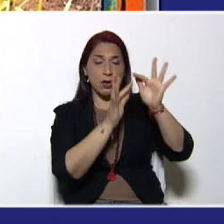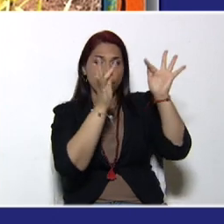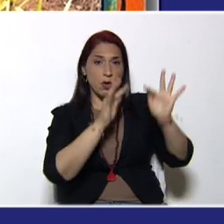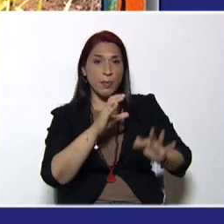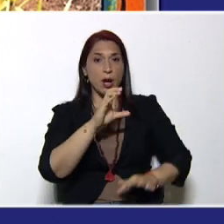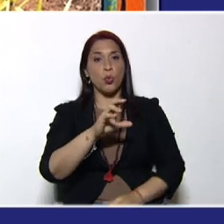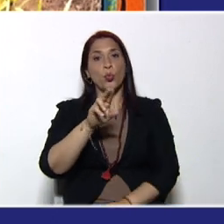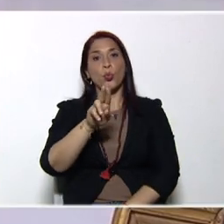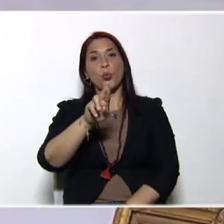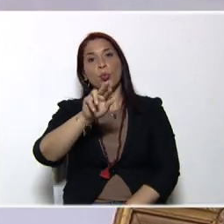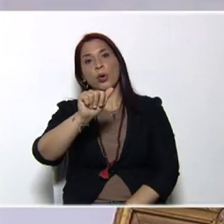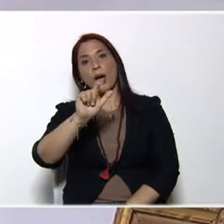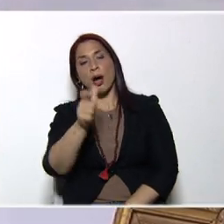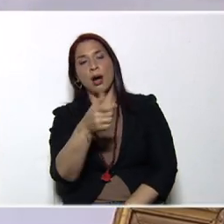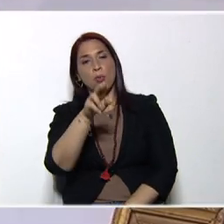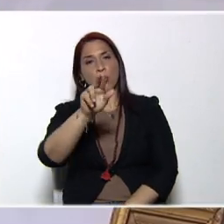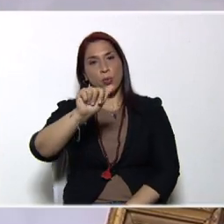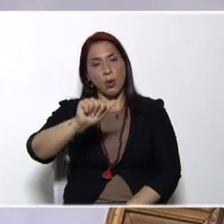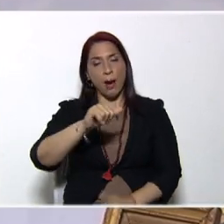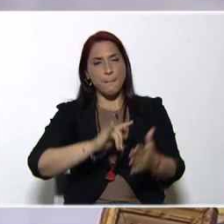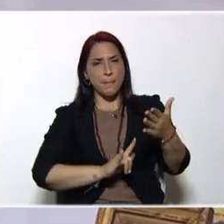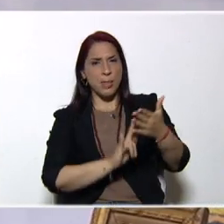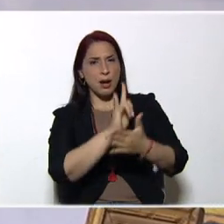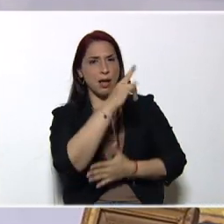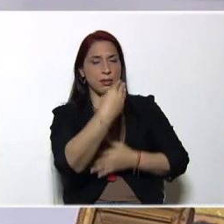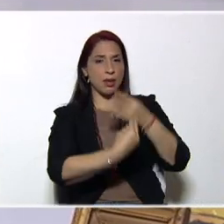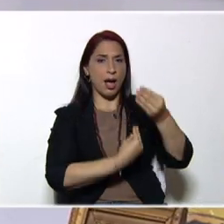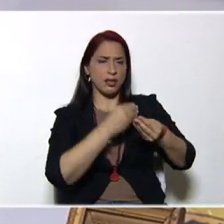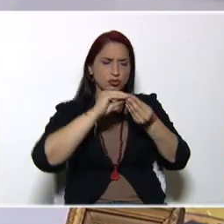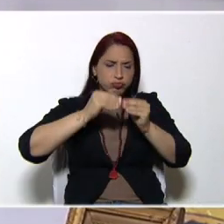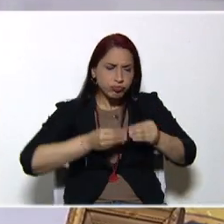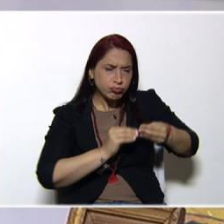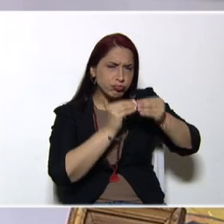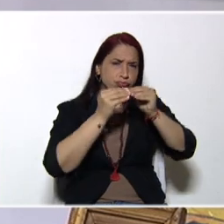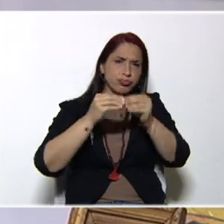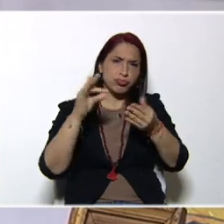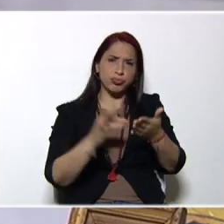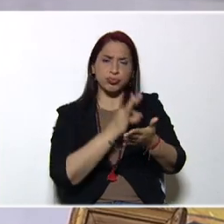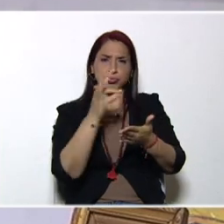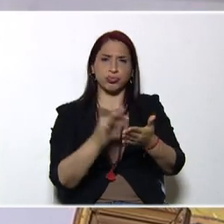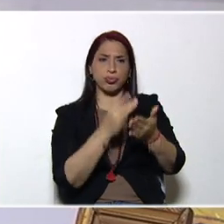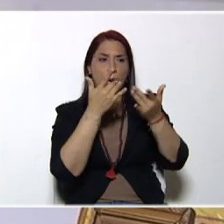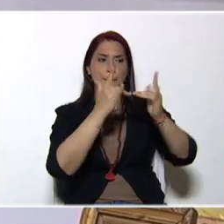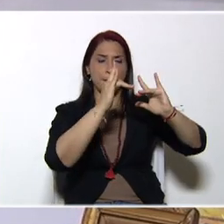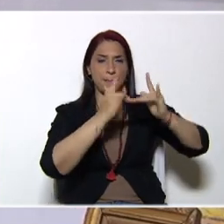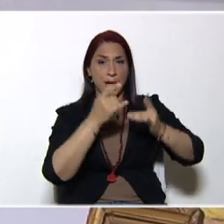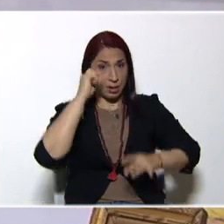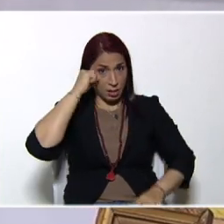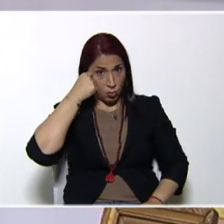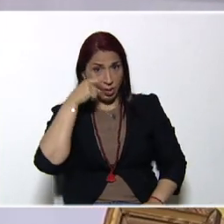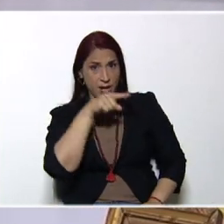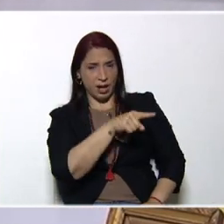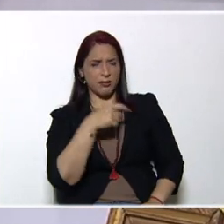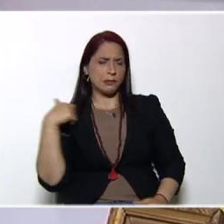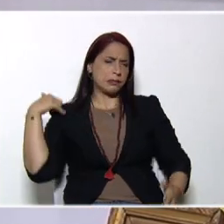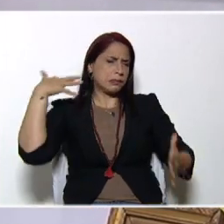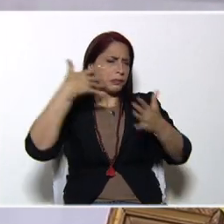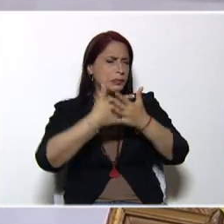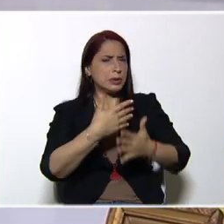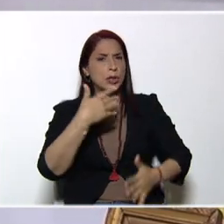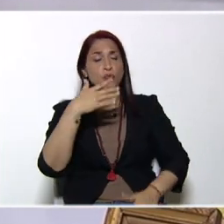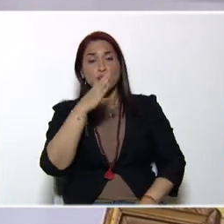curagua es la planta con la que se procesa la hamaca. Entonces, ¿qué sucede? Que si recuerdan, eso fue ancestral, no